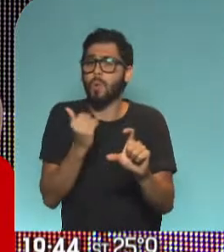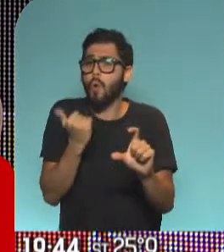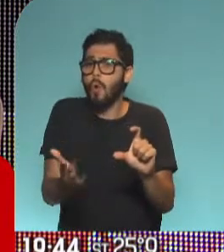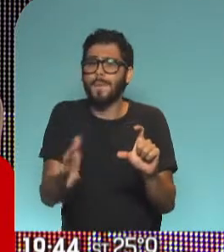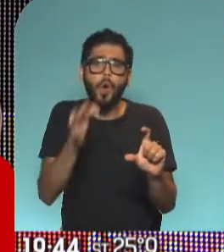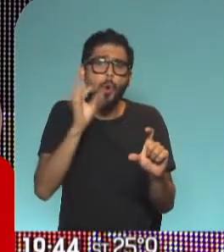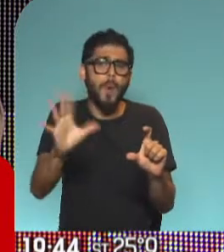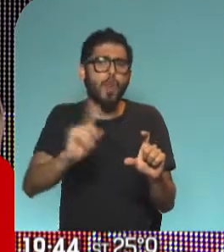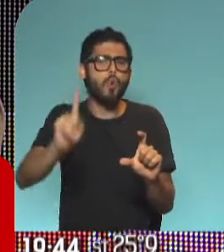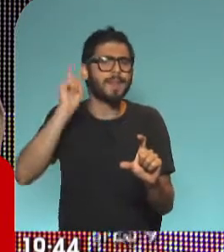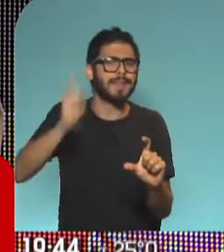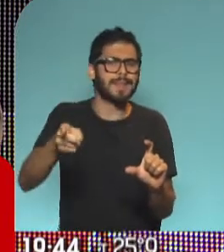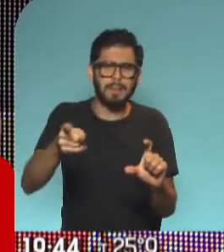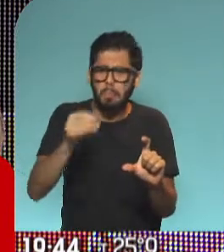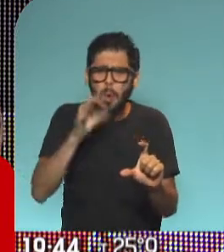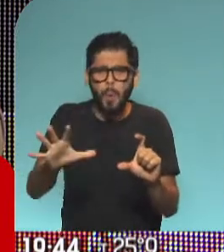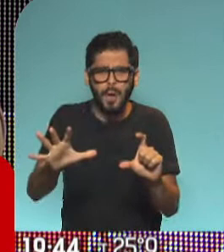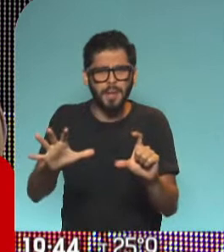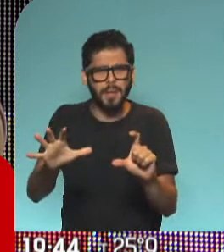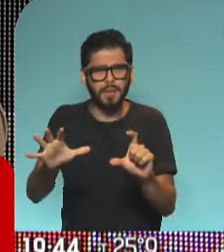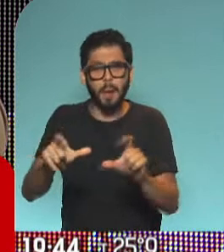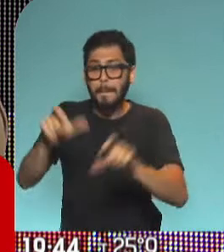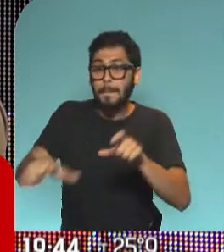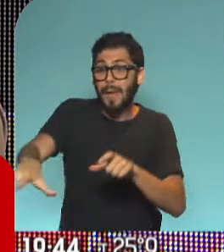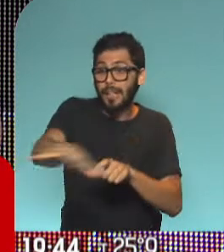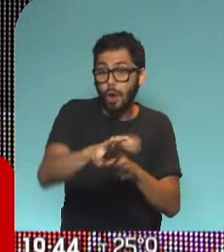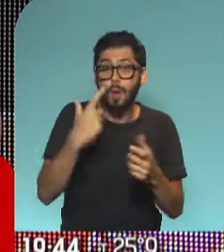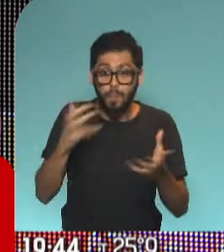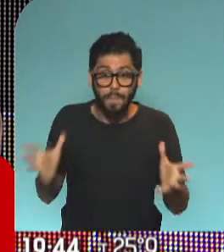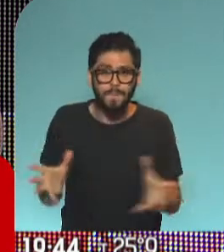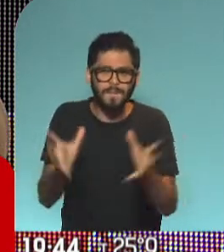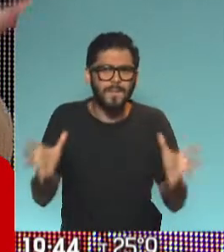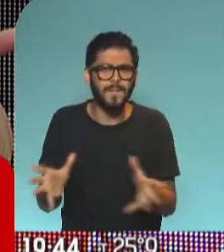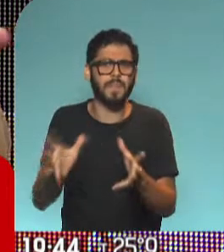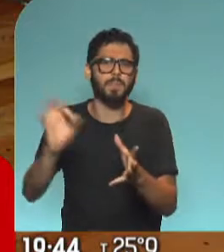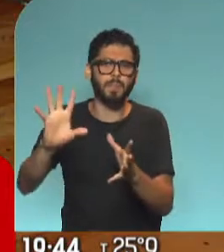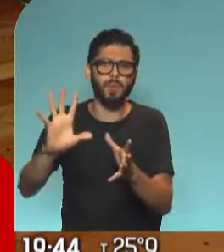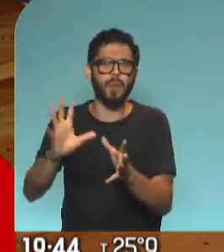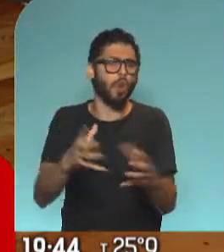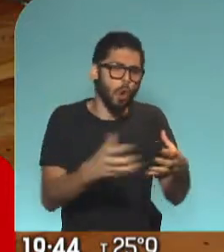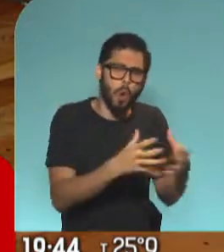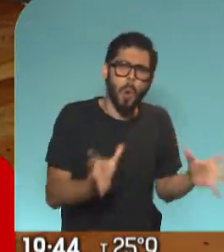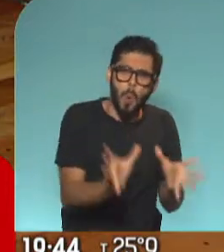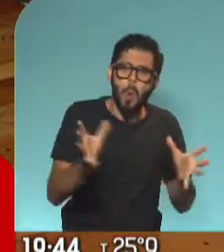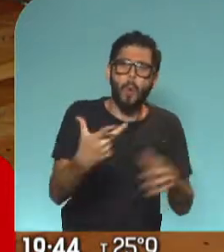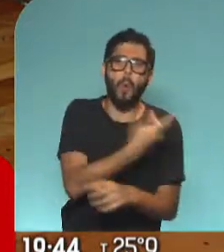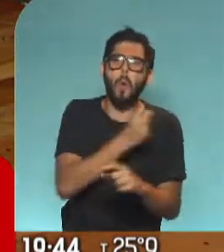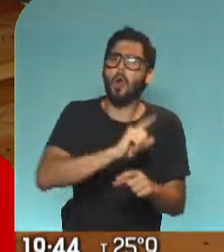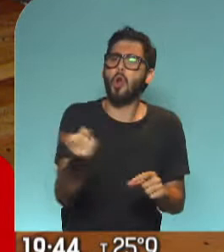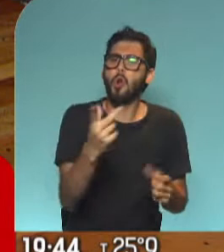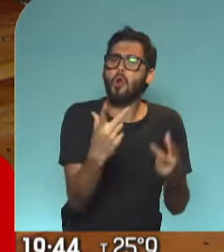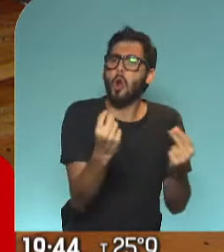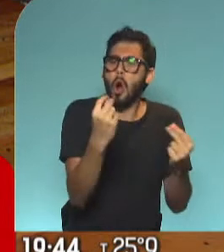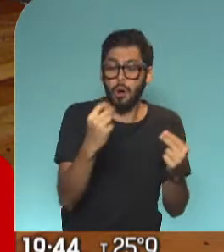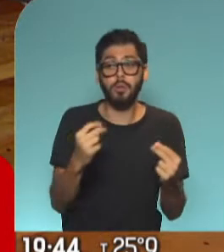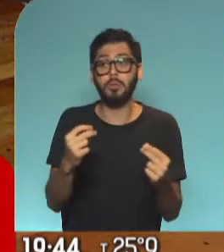es obligatoria, las campañas para seducir a la población, más allá incluso de las campañas antivacunas, son normales,